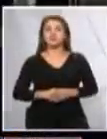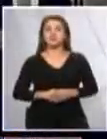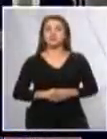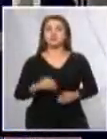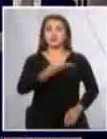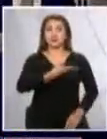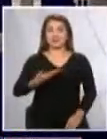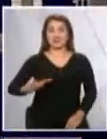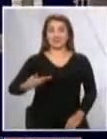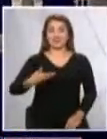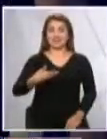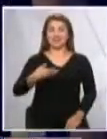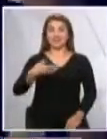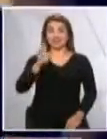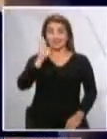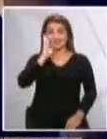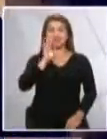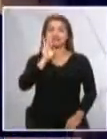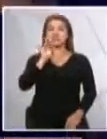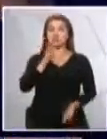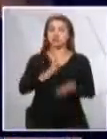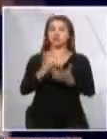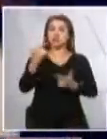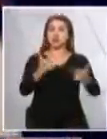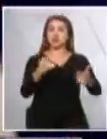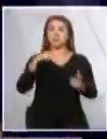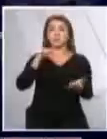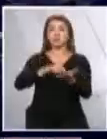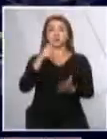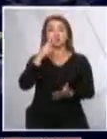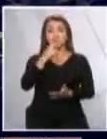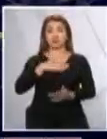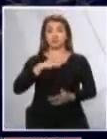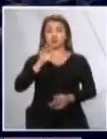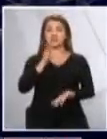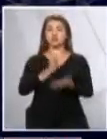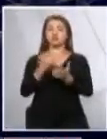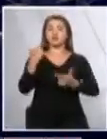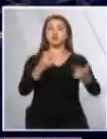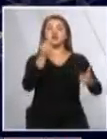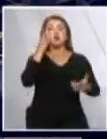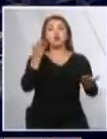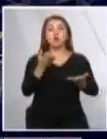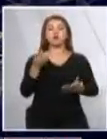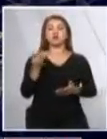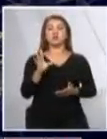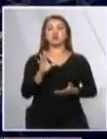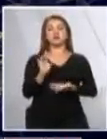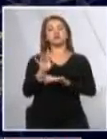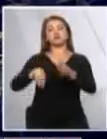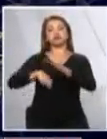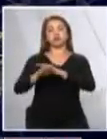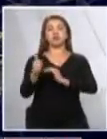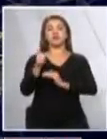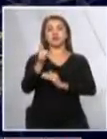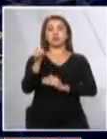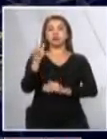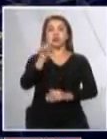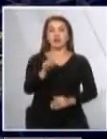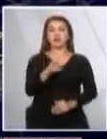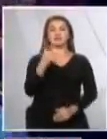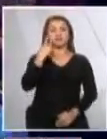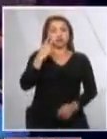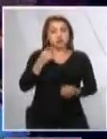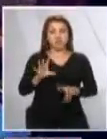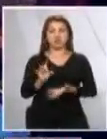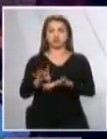La presidenta de la República tiene una decisión política que tomar. Desde mi punto de vista, esa posición política no es más que la salida del director del Servicio de Impuestos Internos